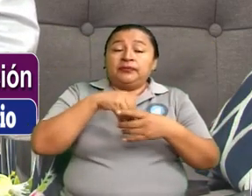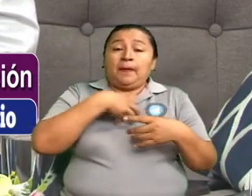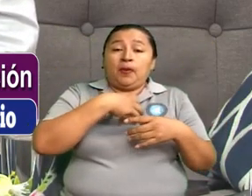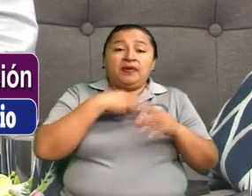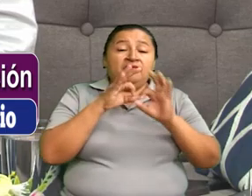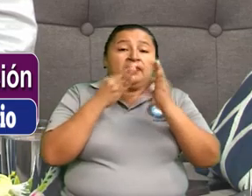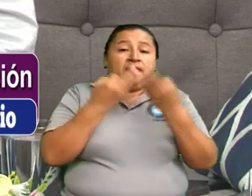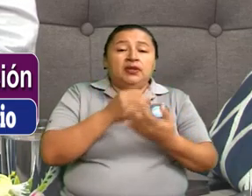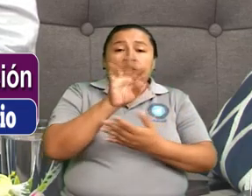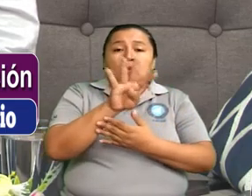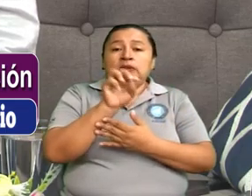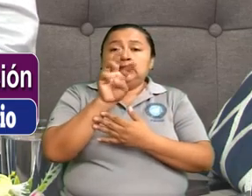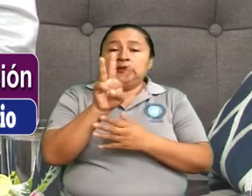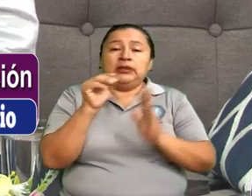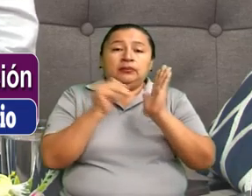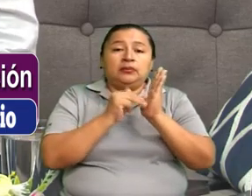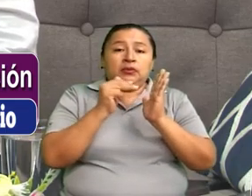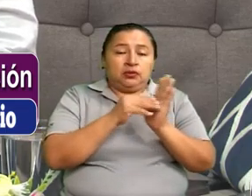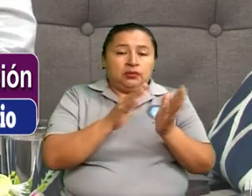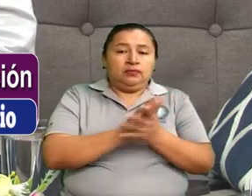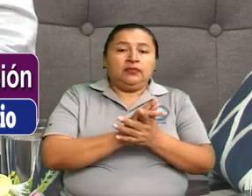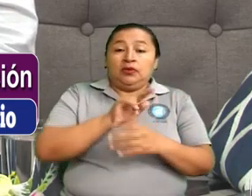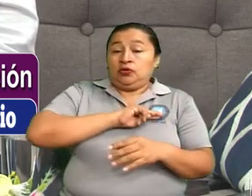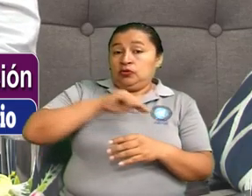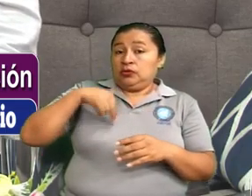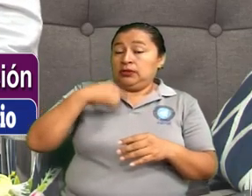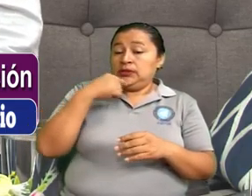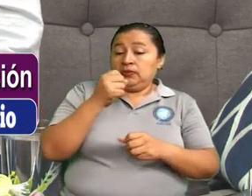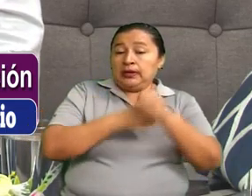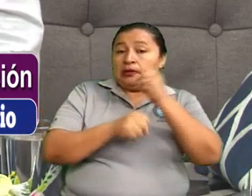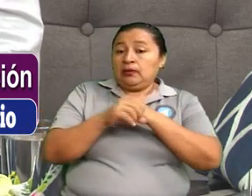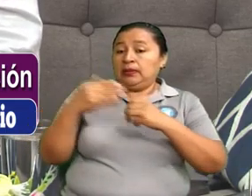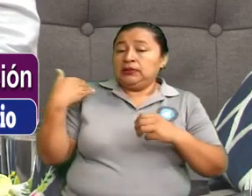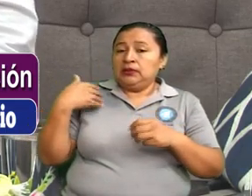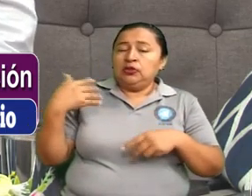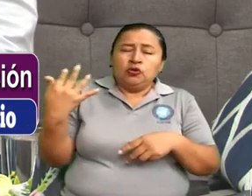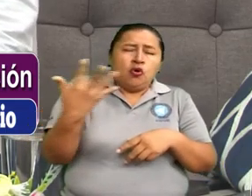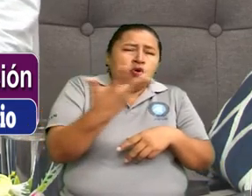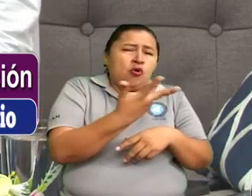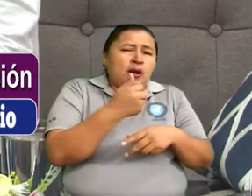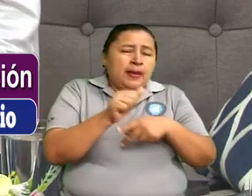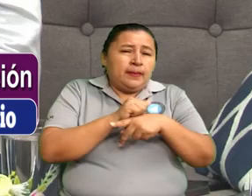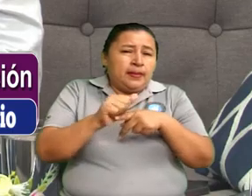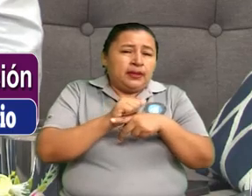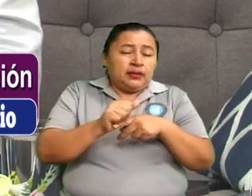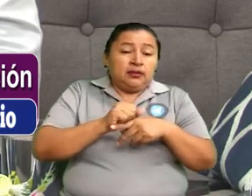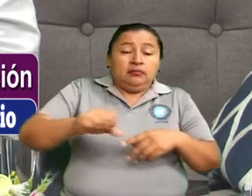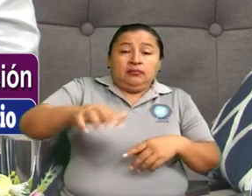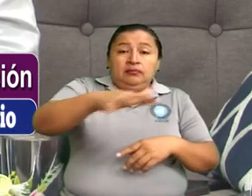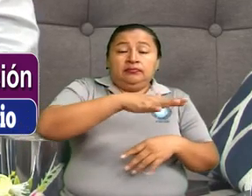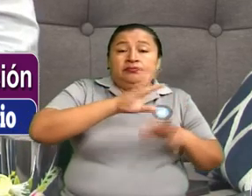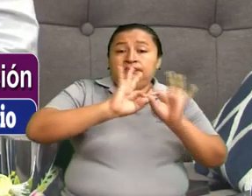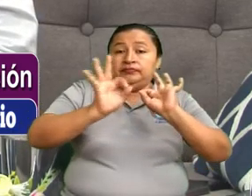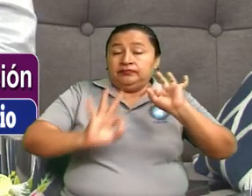43 millones. Entonces, nosotros decíamos el año pasado, todo el ejercicio de estos espacios de feria